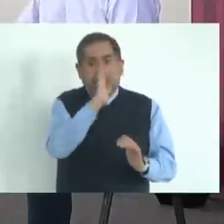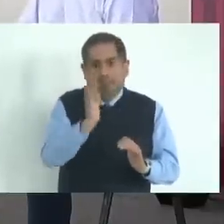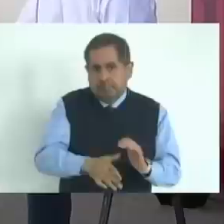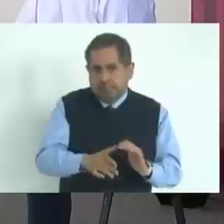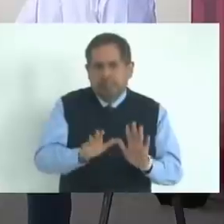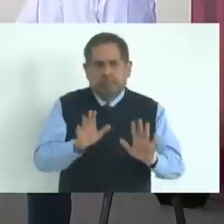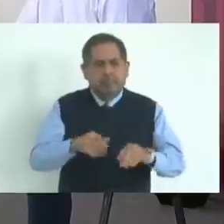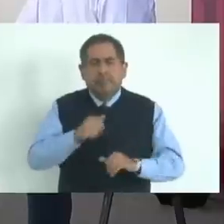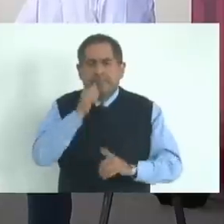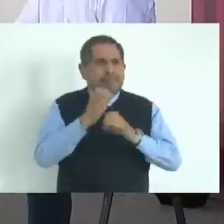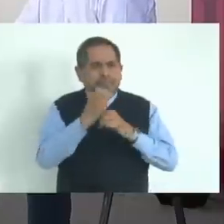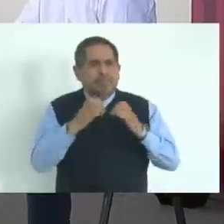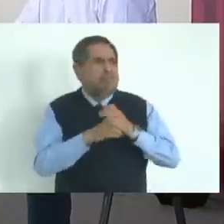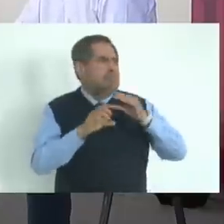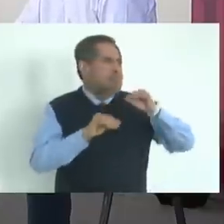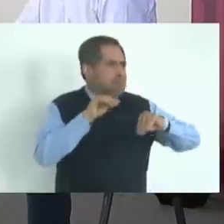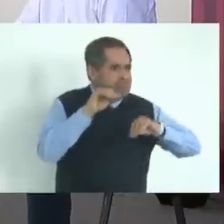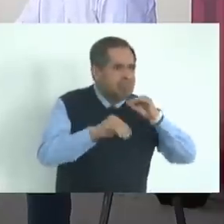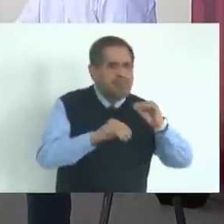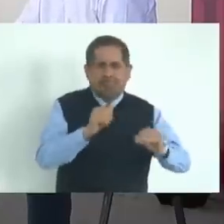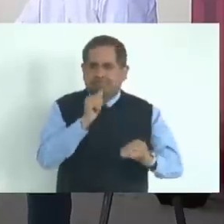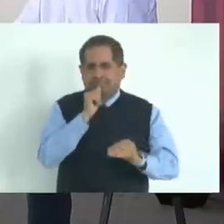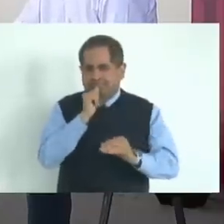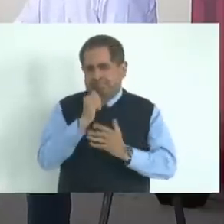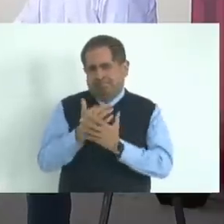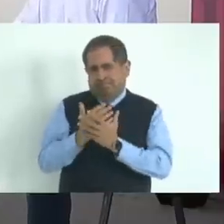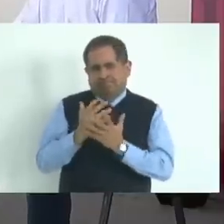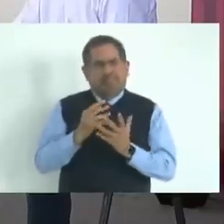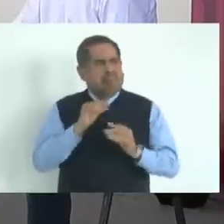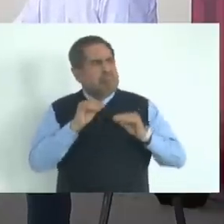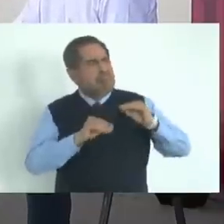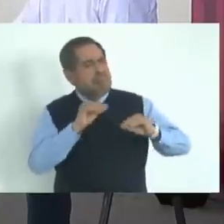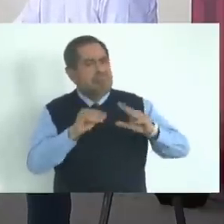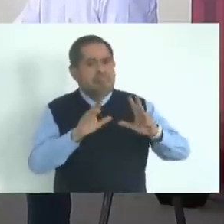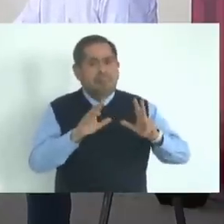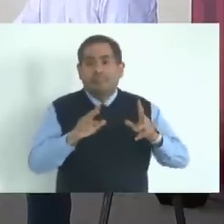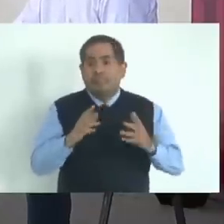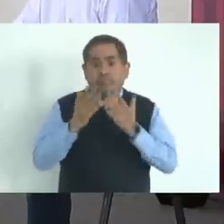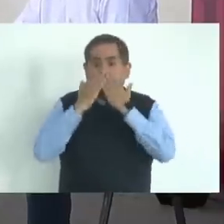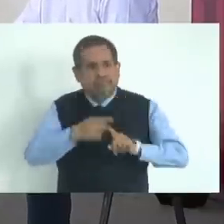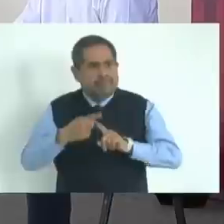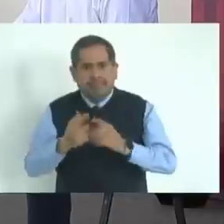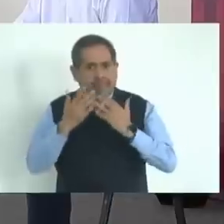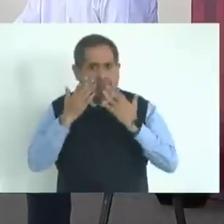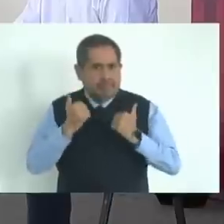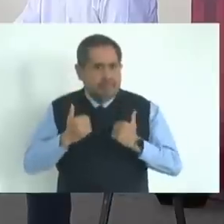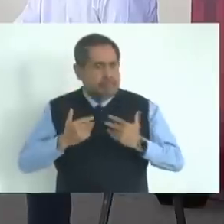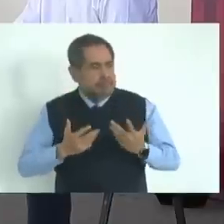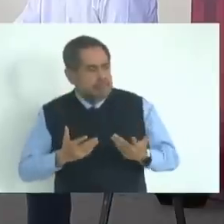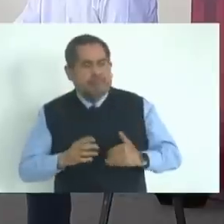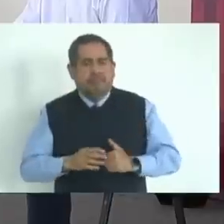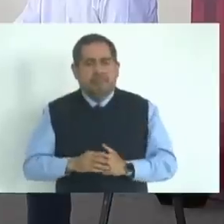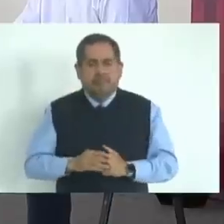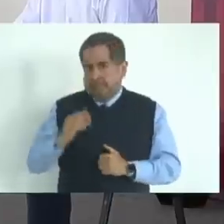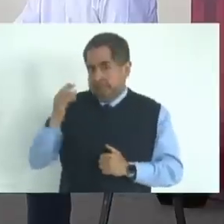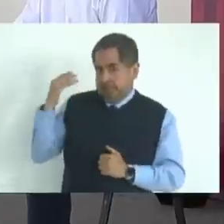le faltaba equipo y sobre todo personal médico. Ahora